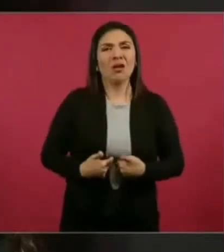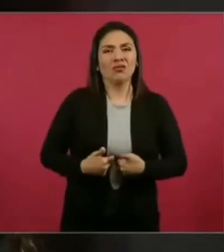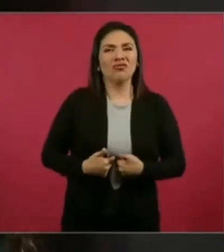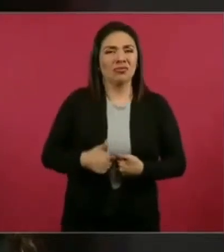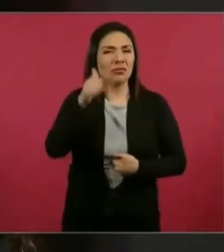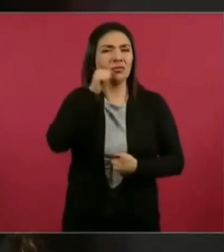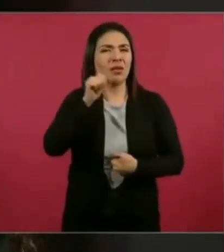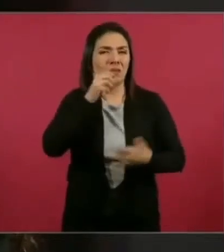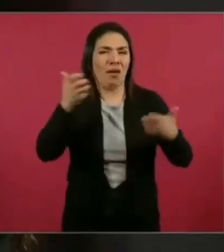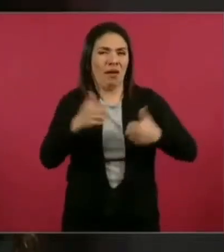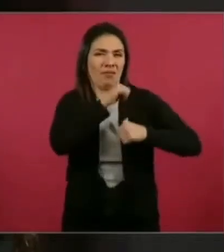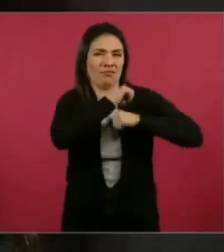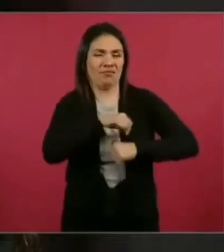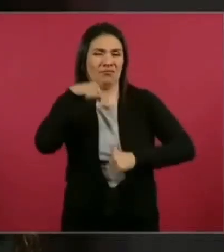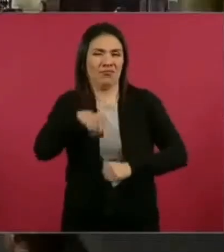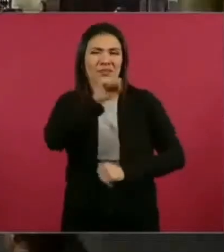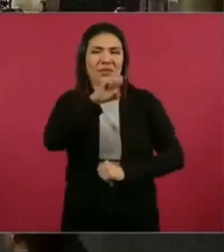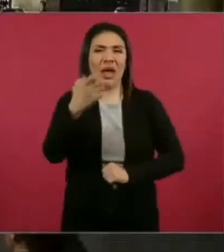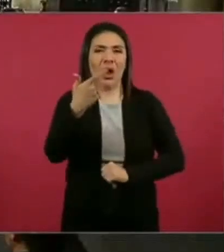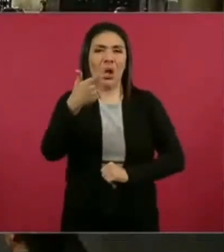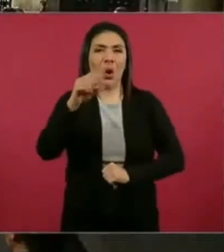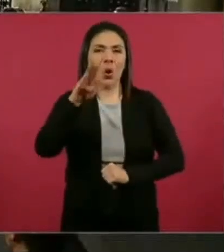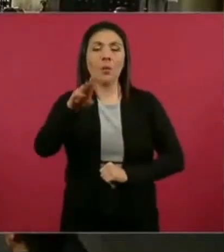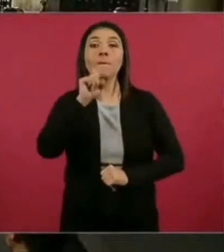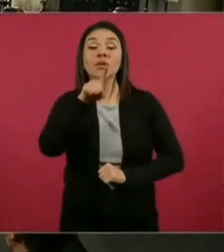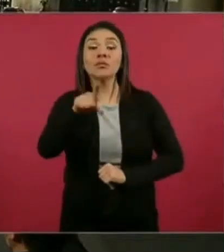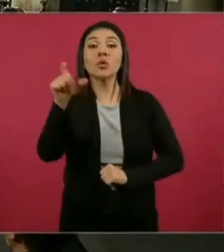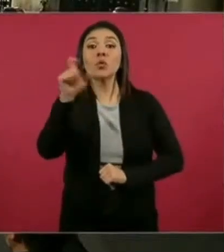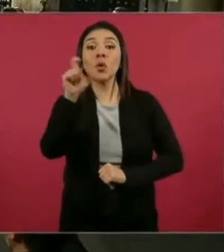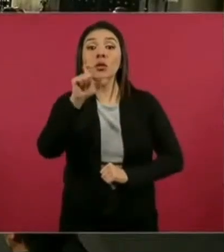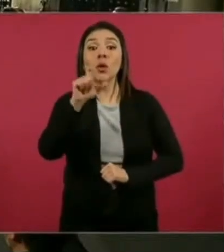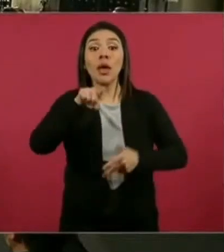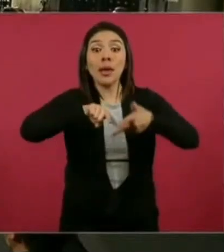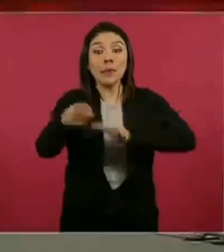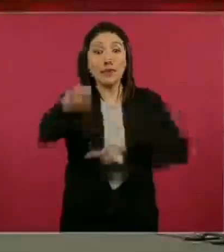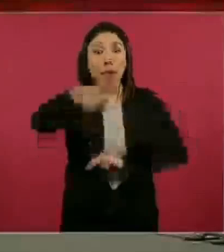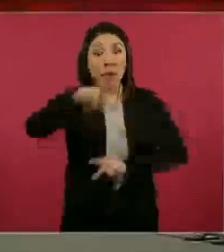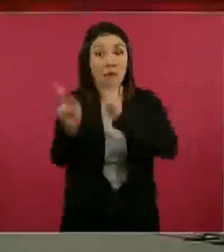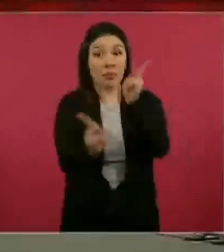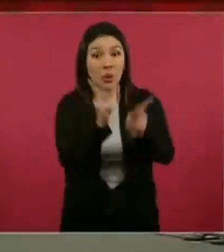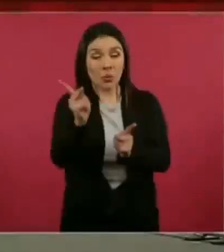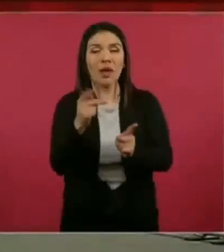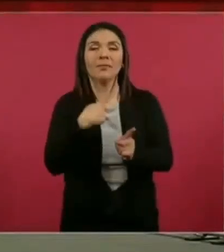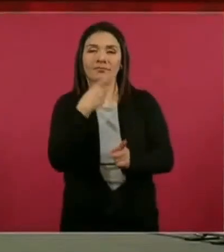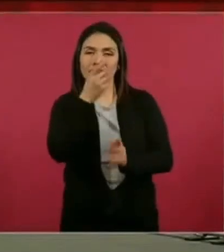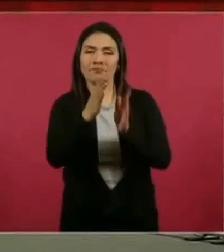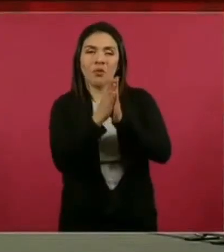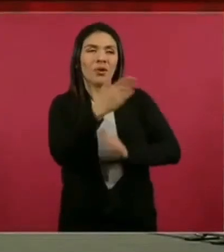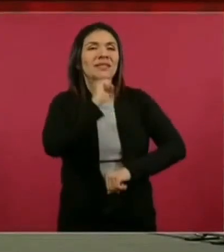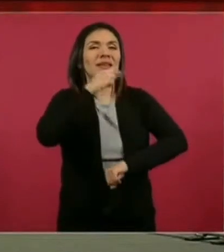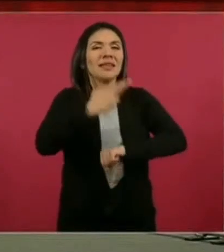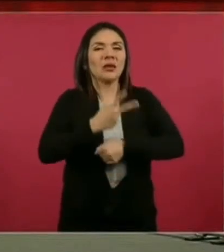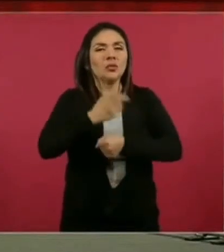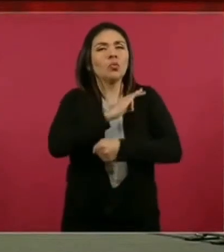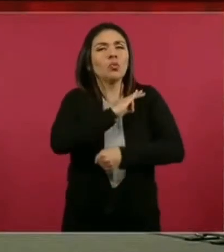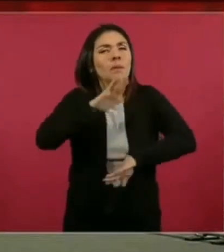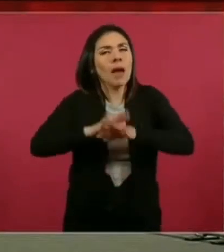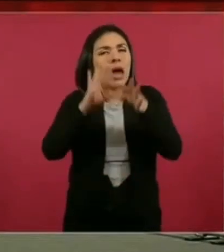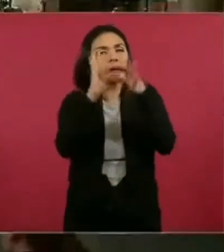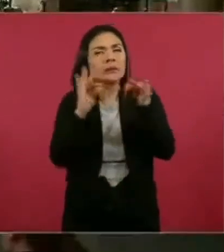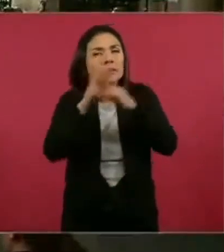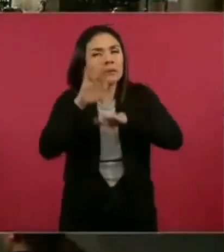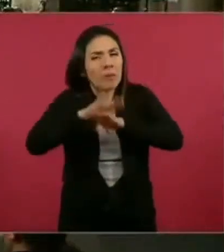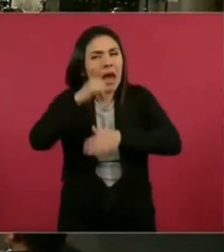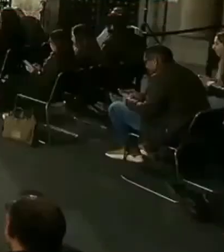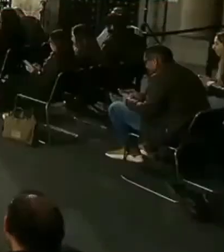que llevamos en la Secretaría de Gobernación, y antes de abrir a las preguntas le vamos a pedir al subsecretario que pueda detallarnos un